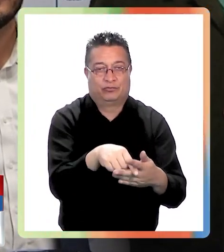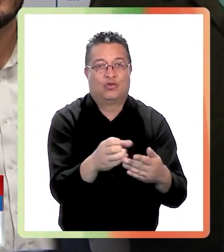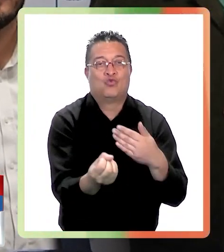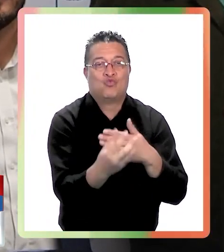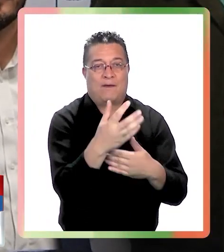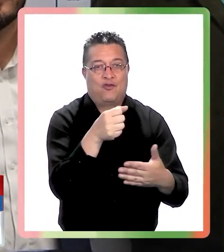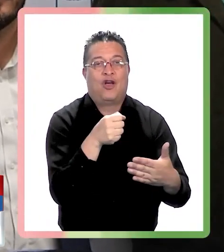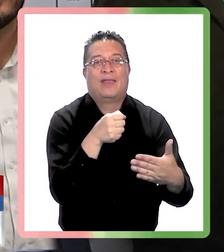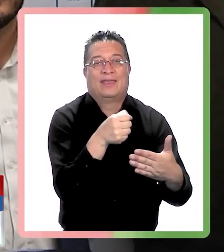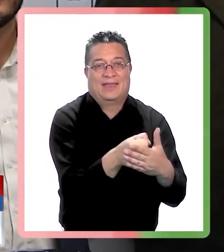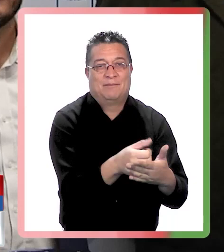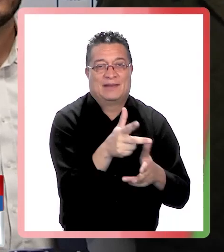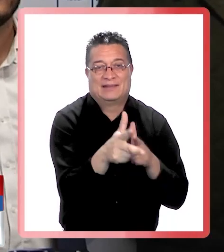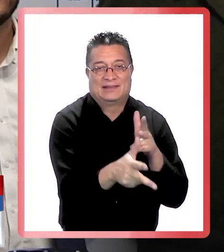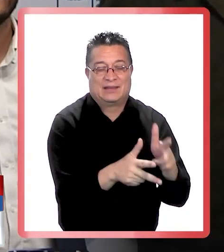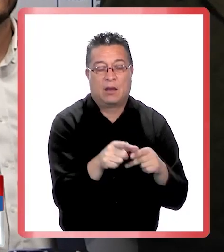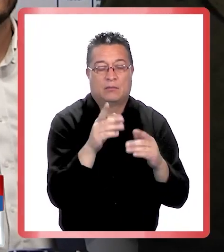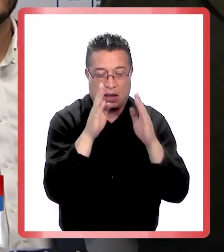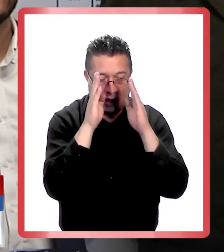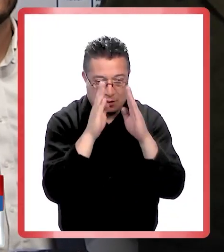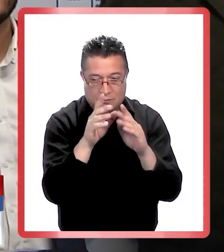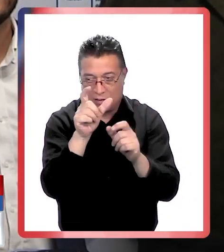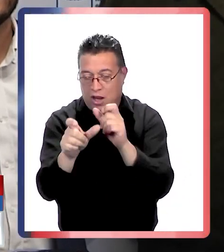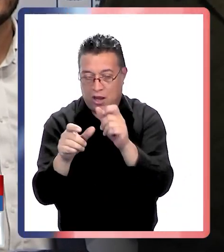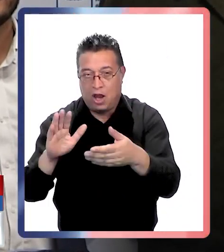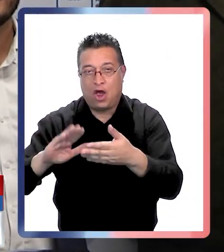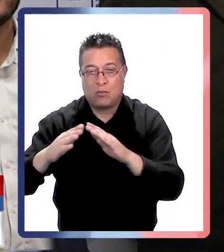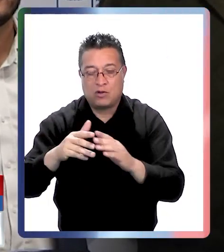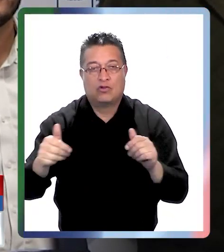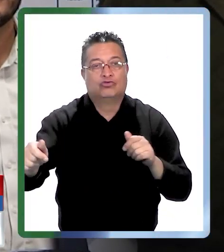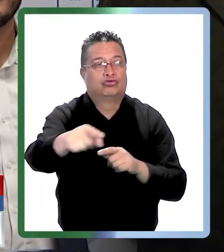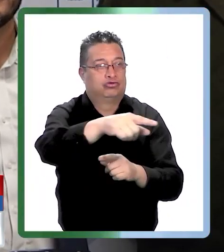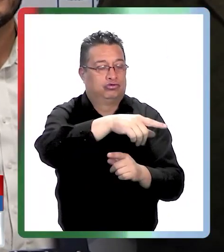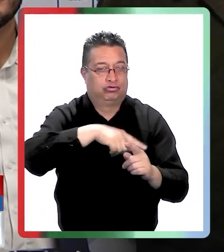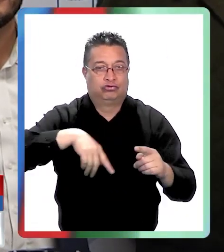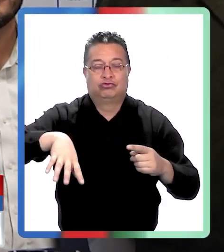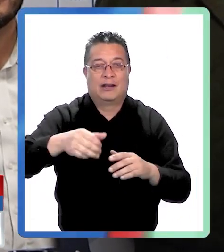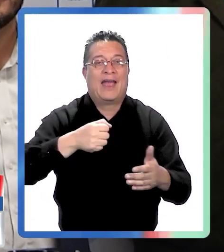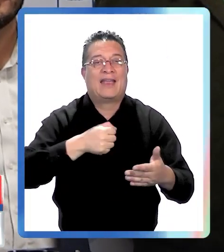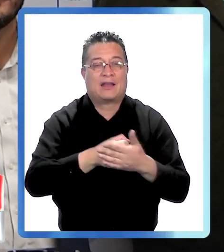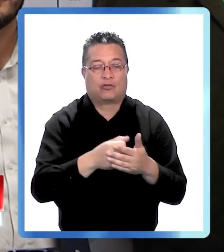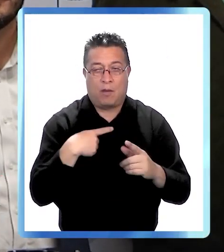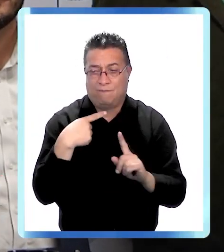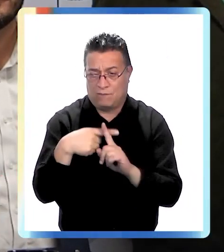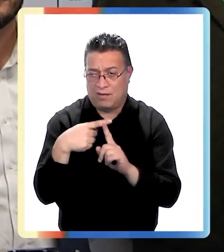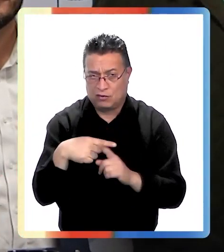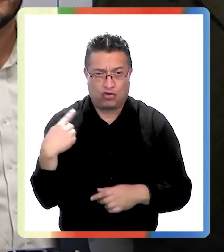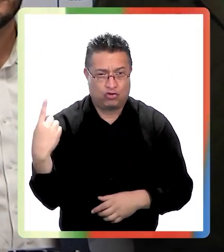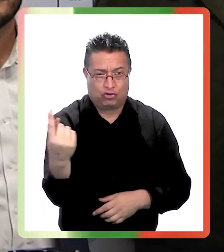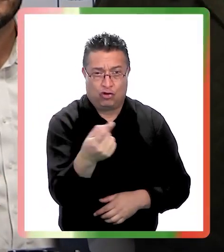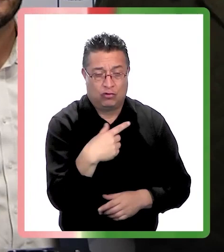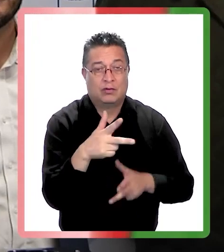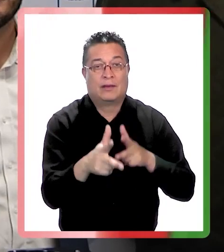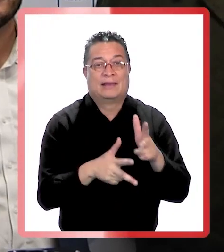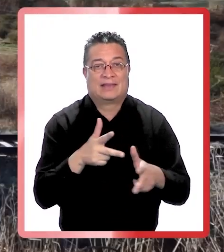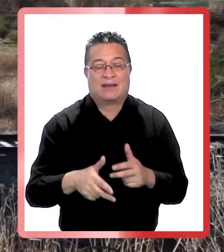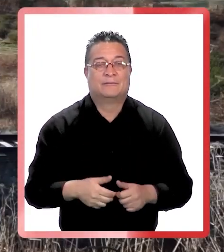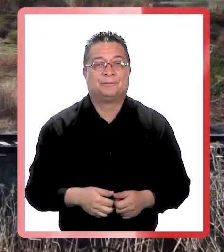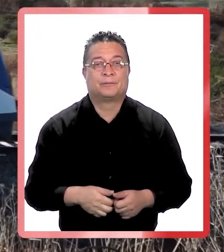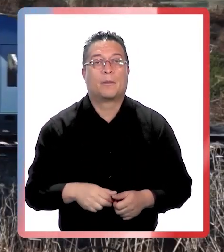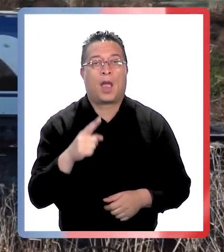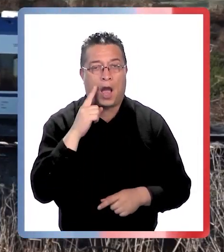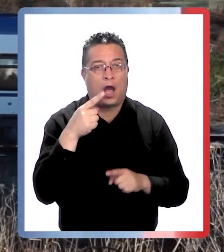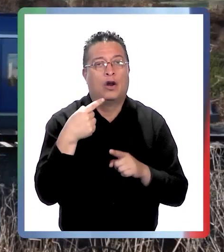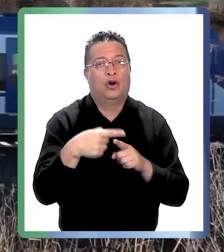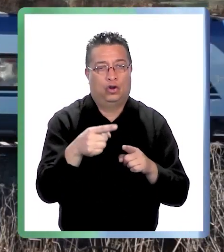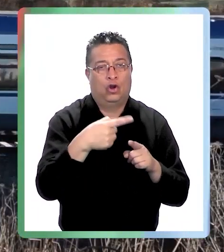y poder de esa manera atender a esa comunidad que está en torno a la estación y que podría beneficiarse mucho de un servicio ferroviario. Hay